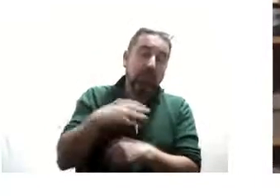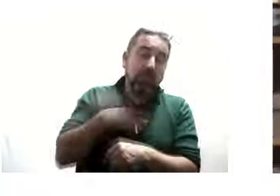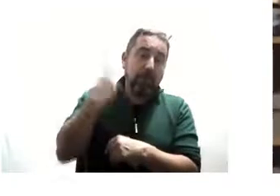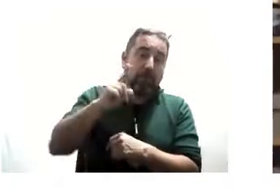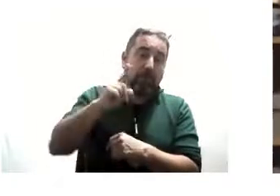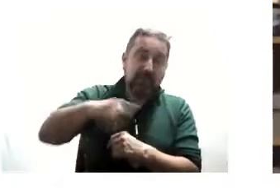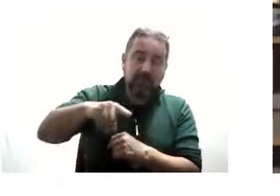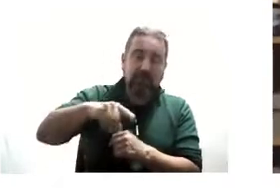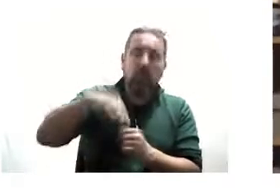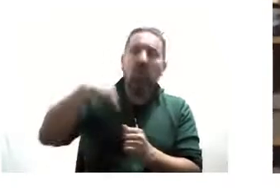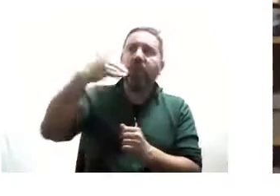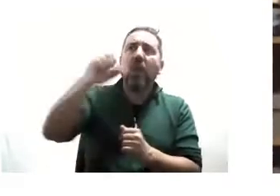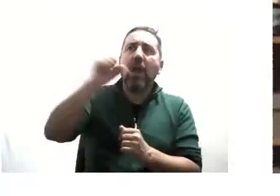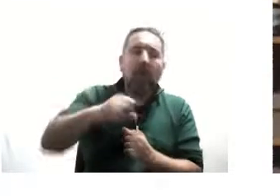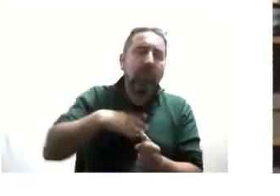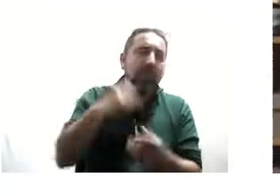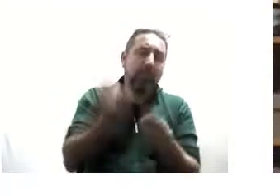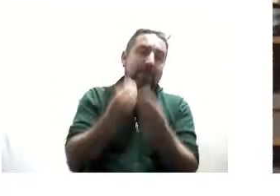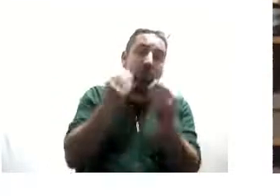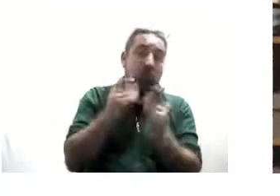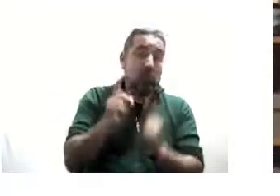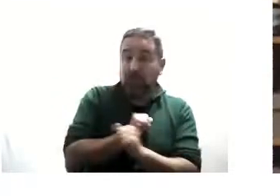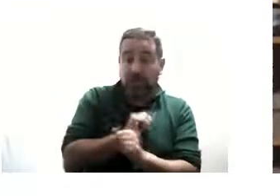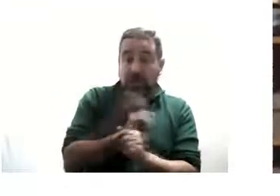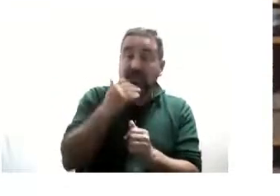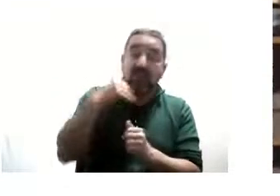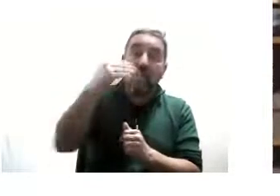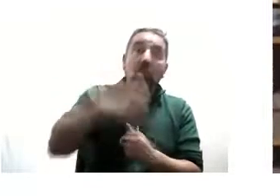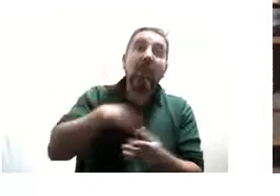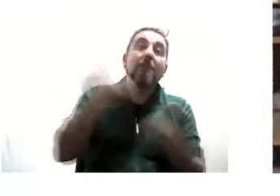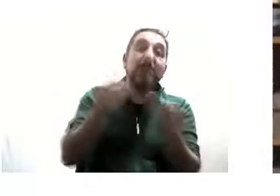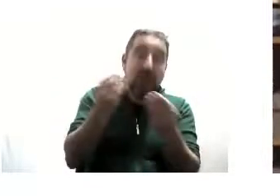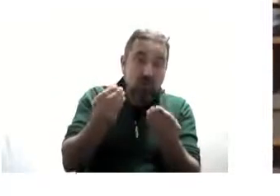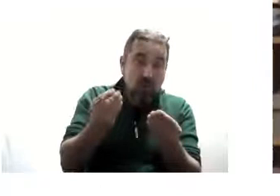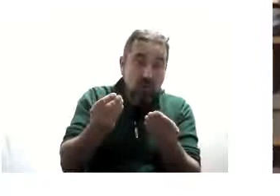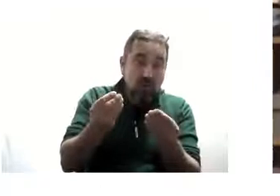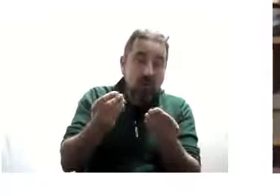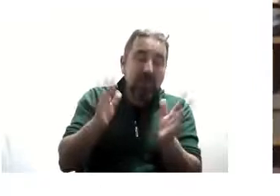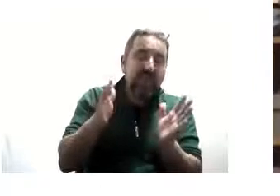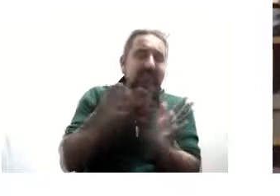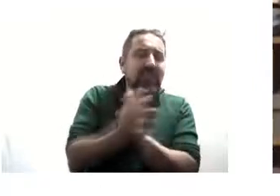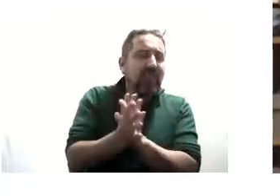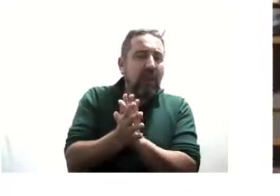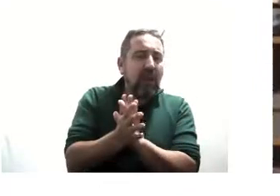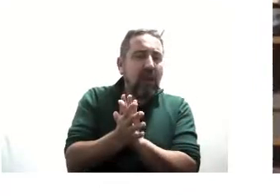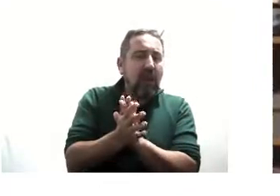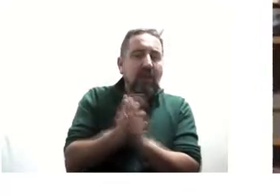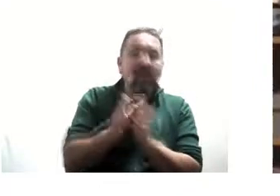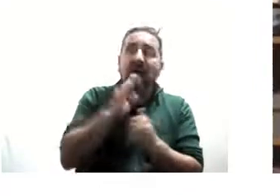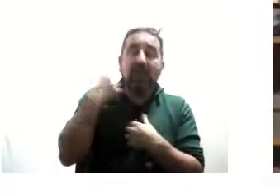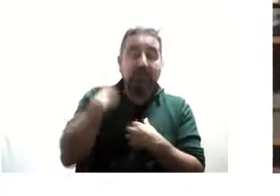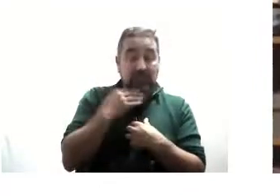o años sale algo mejor. Primero, porque si sale algo mejor va a ser, digamos, un desarrollo similar de lo que ya